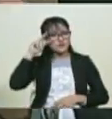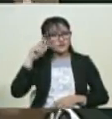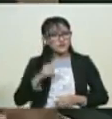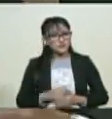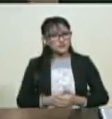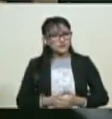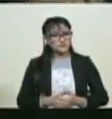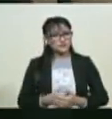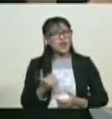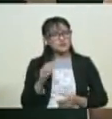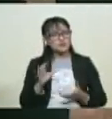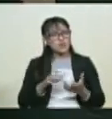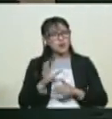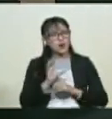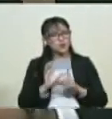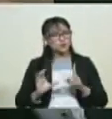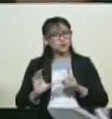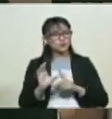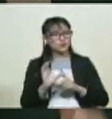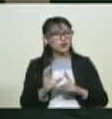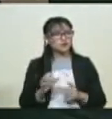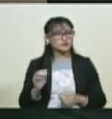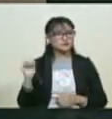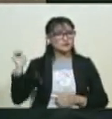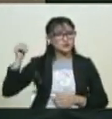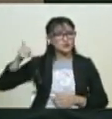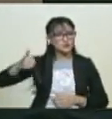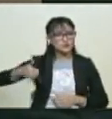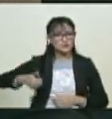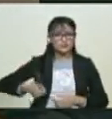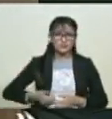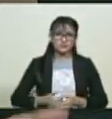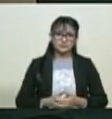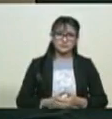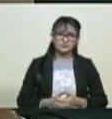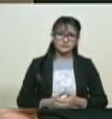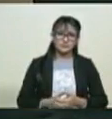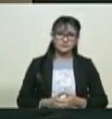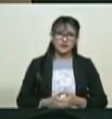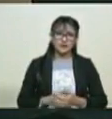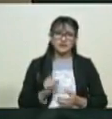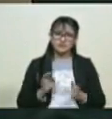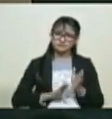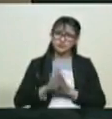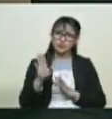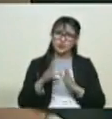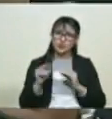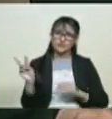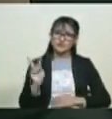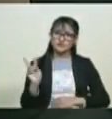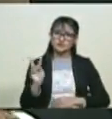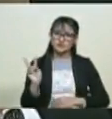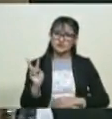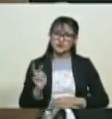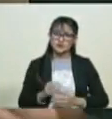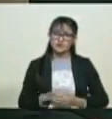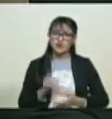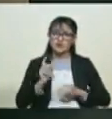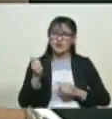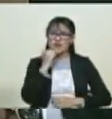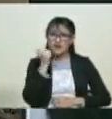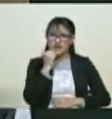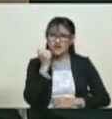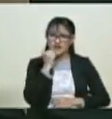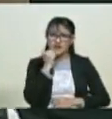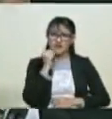un problema cultural desde hace muchas décadas atrás que debemos superar todos los venezolanos muchas veces se quejan y